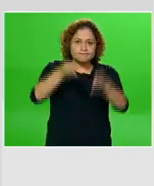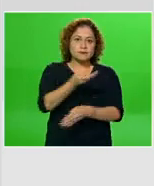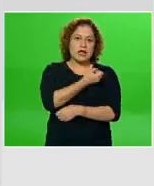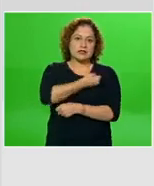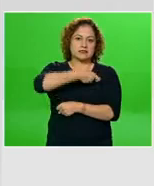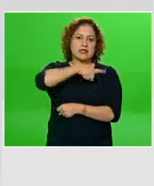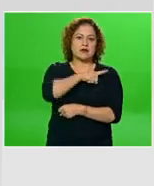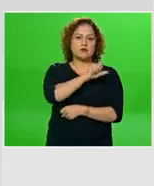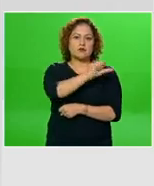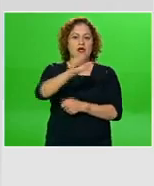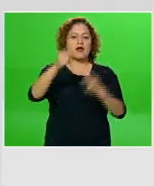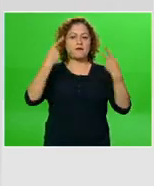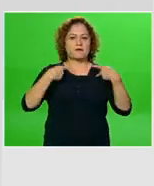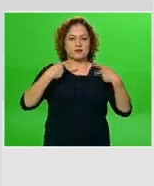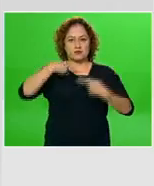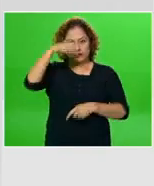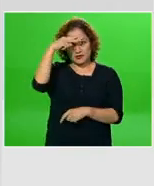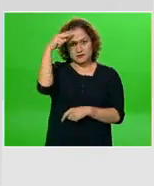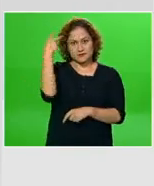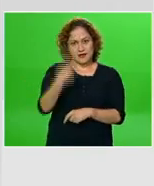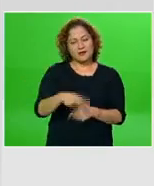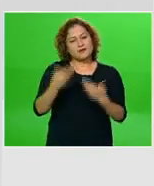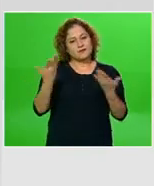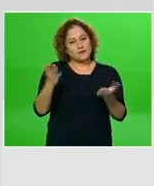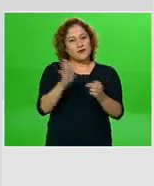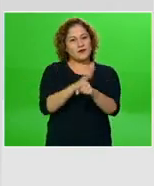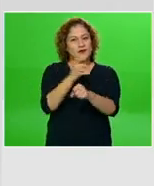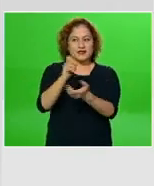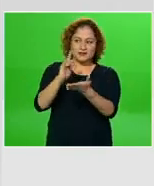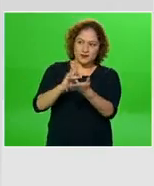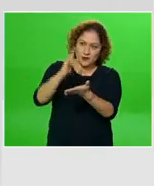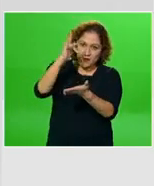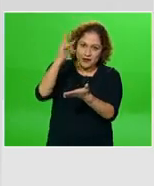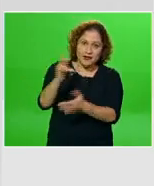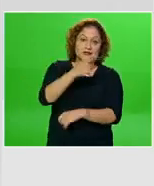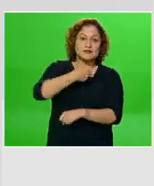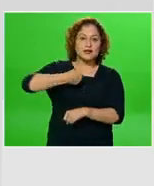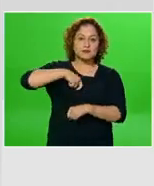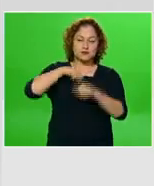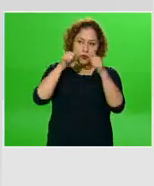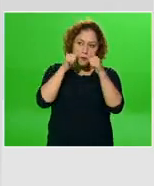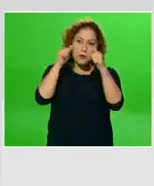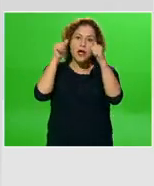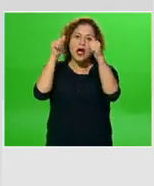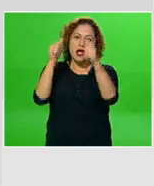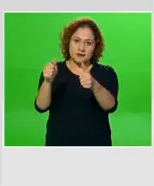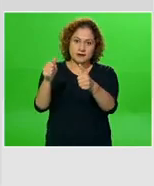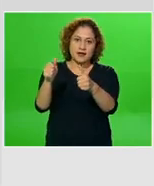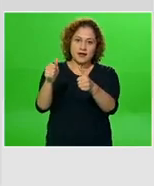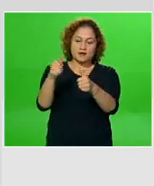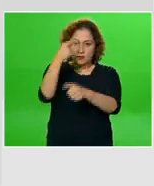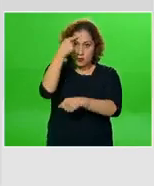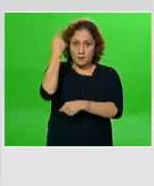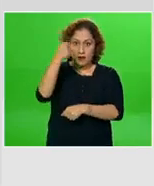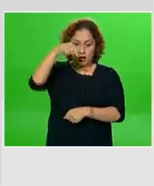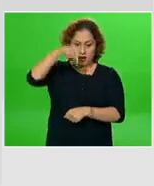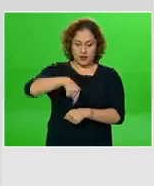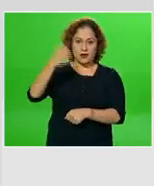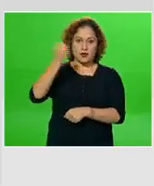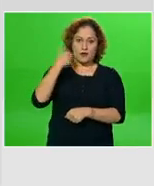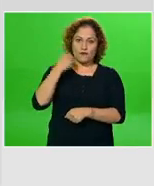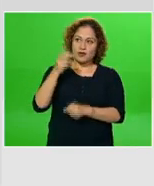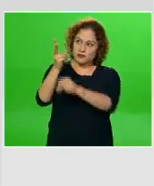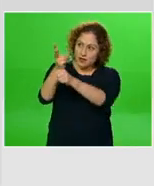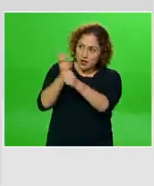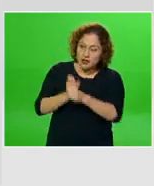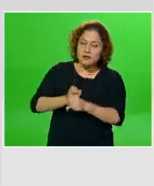y pues les agradecemos y estaremos para también integrar este componente y mantenernos activos muchísimas gracias